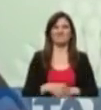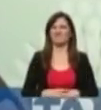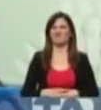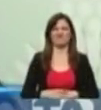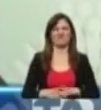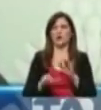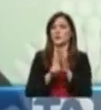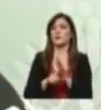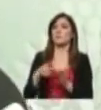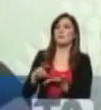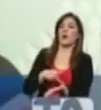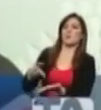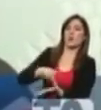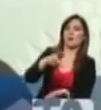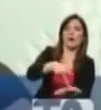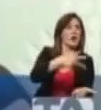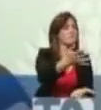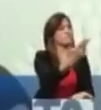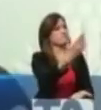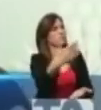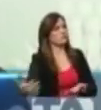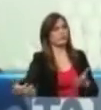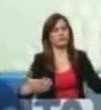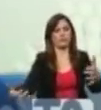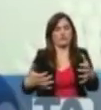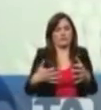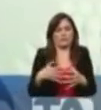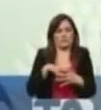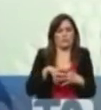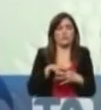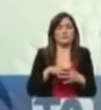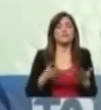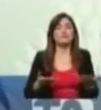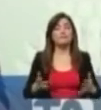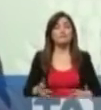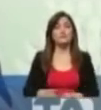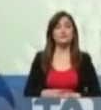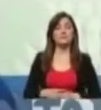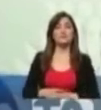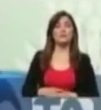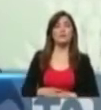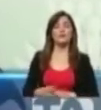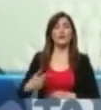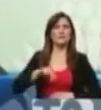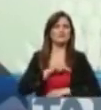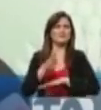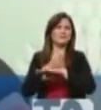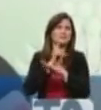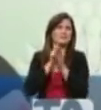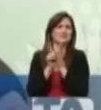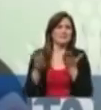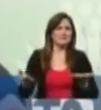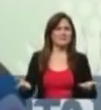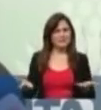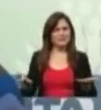enfoque eminentemente recaudatorio y, lo que es muy grave, trata de institucionalizar aquello que hemos venido denunciando, que la